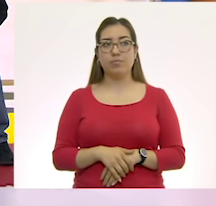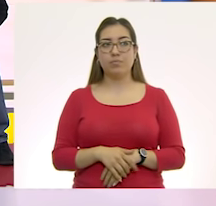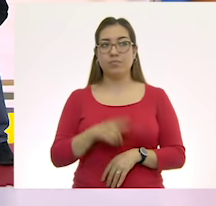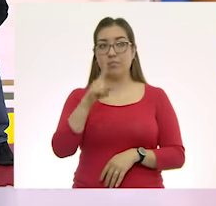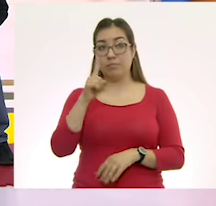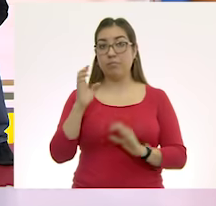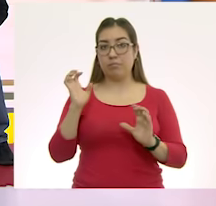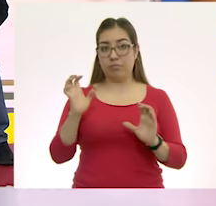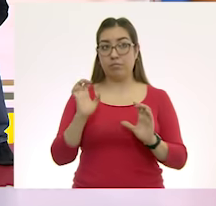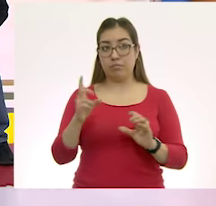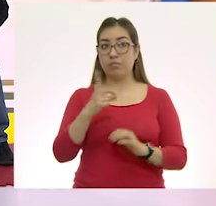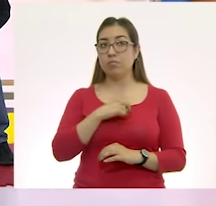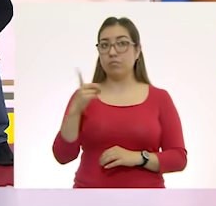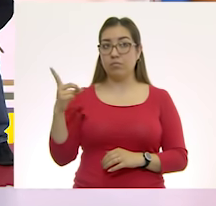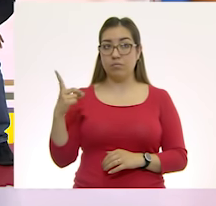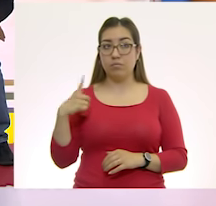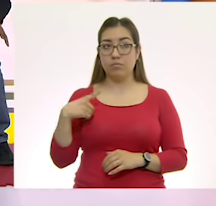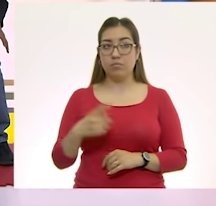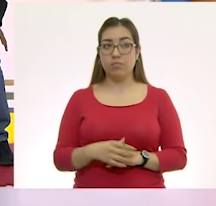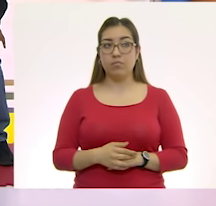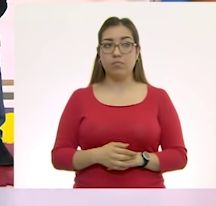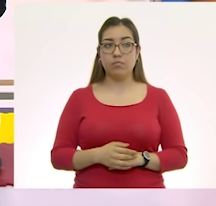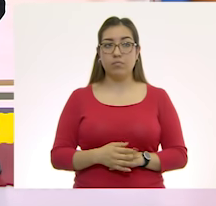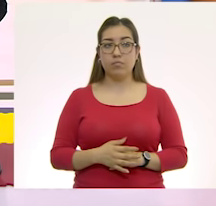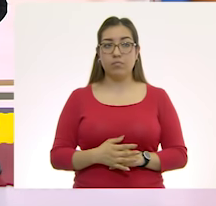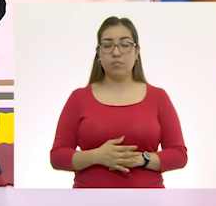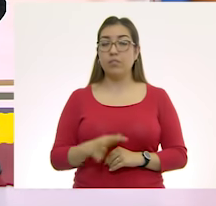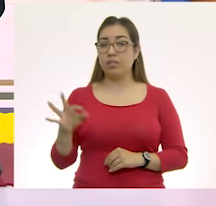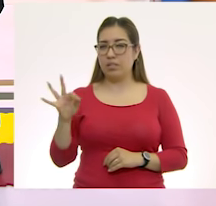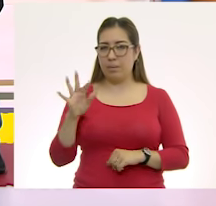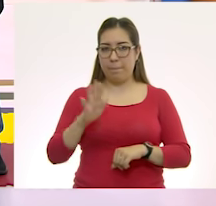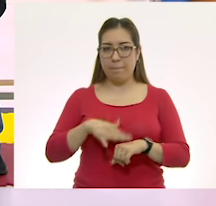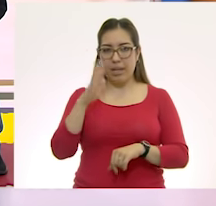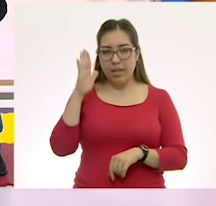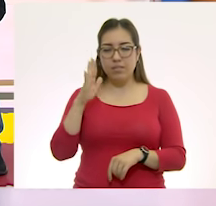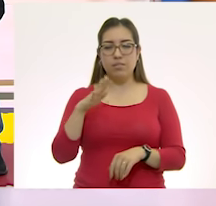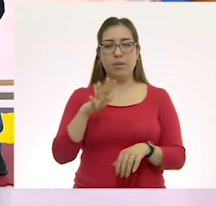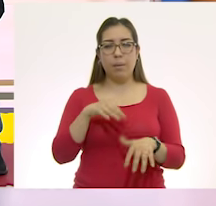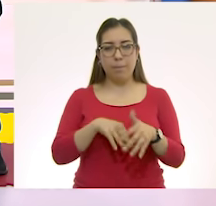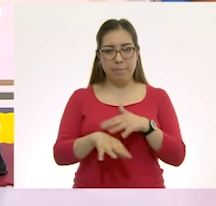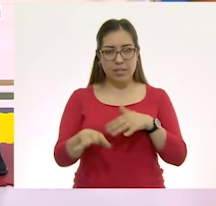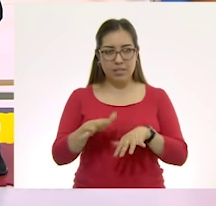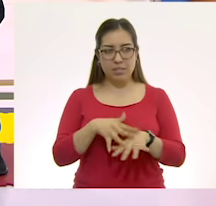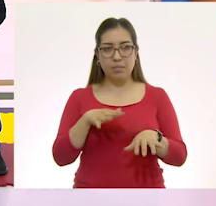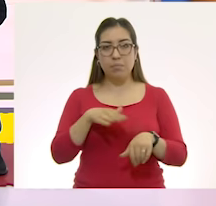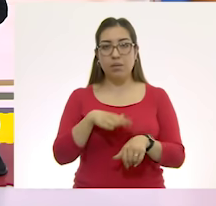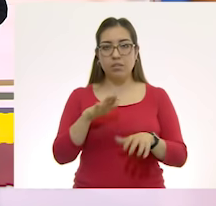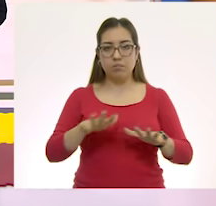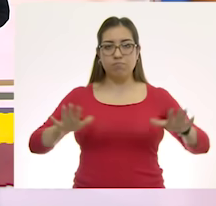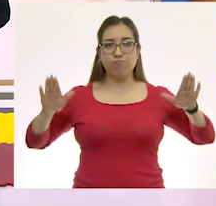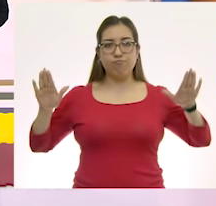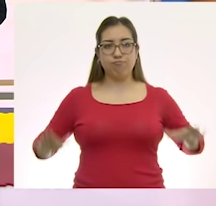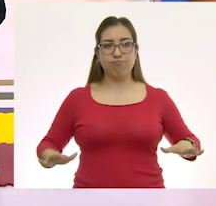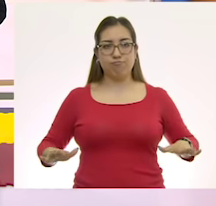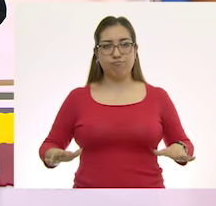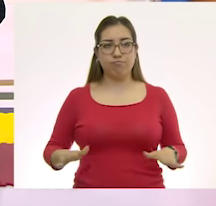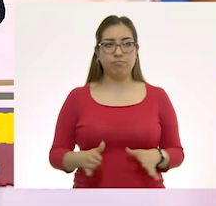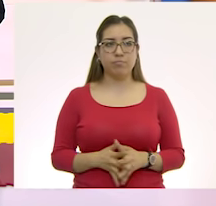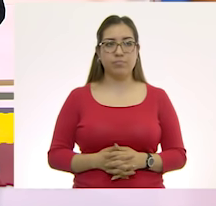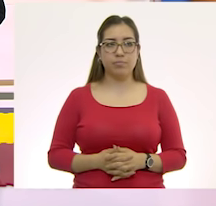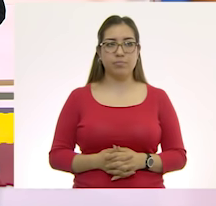ir para atrás me fui. Te fuiste. Entonces, a lo mejor hay cuidado. Que apoyar un poquito los pies. Abrir un de tal poquito manera, más los pies, tal vez. A lo mejor si pones un pie